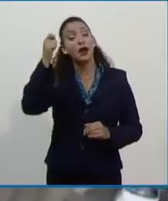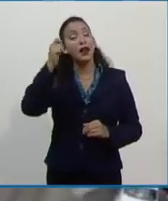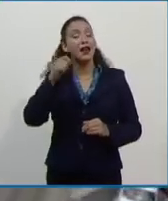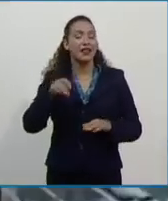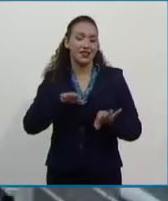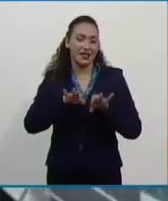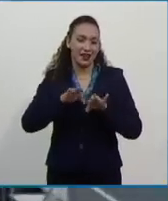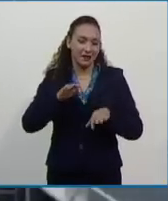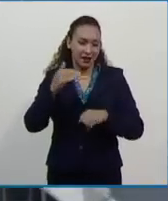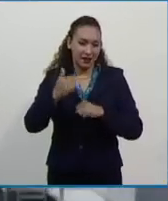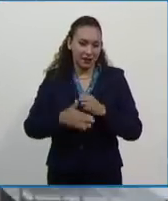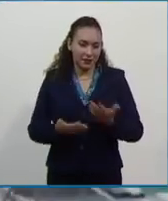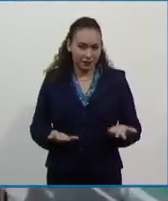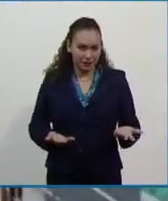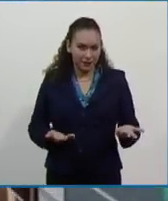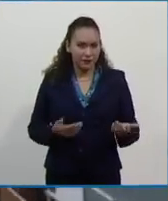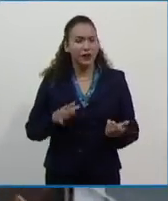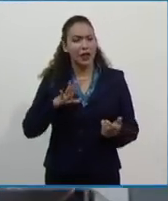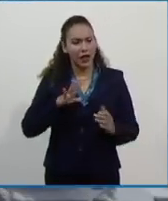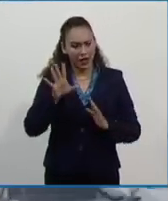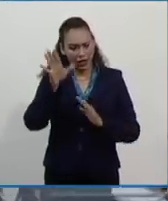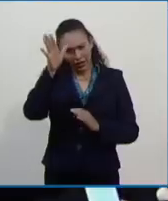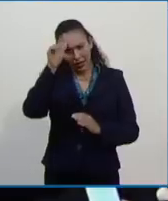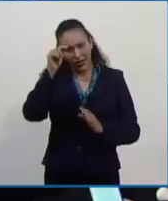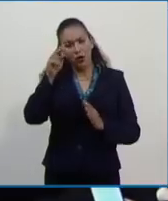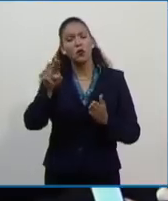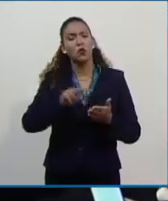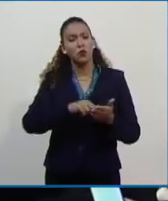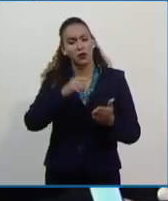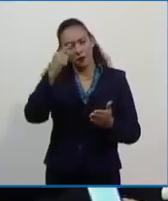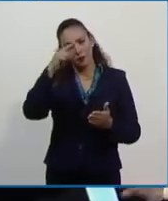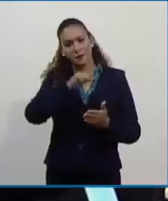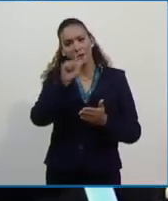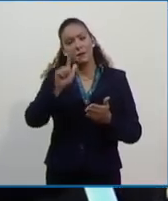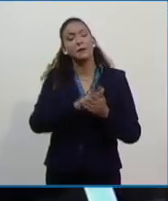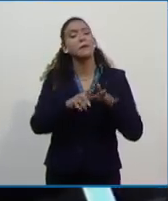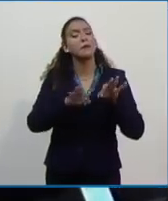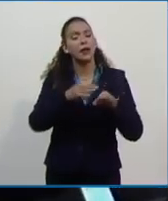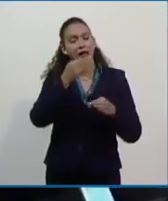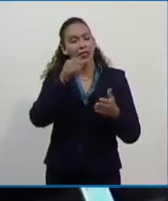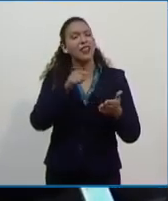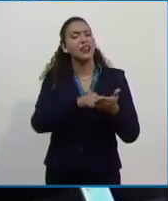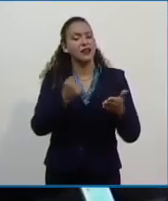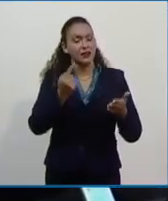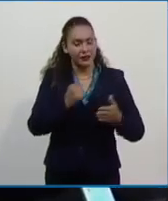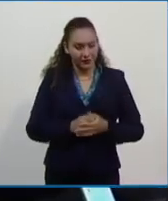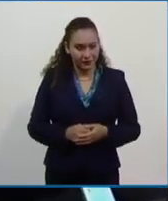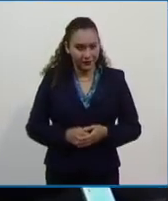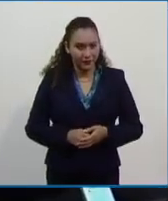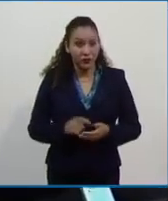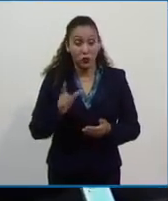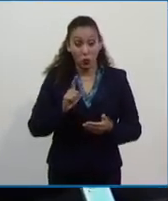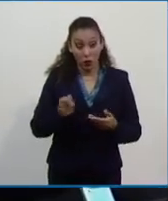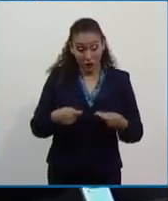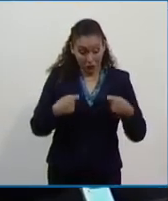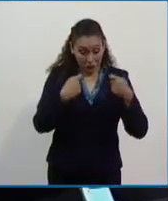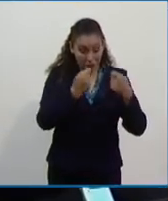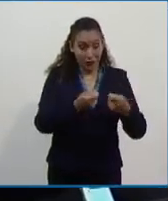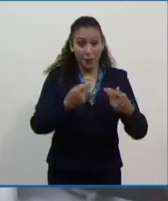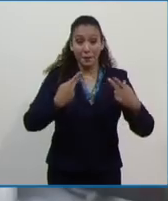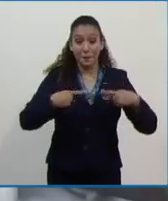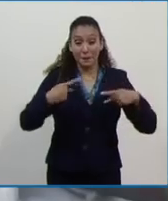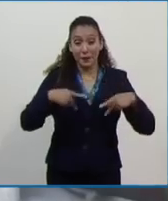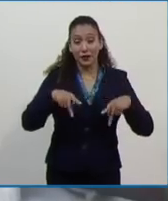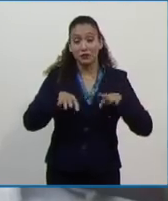De acuerdo con la sala, el convenio 102 de la Organización Internacional del Trabajo señala que cuando se condicione dicha prestación al cumplimiento de un